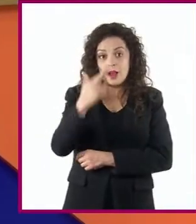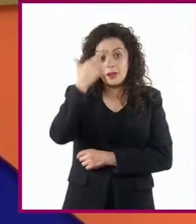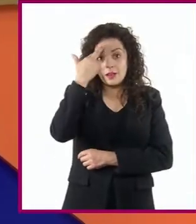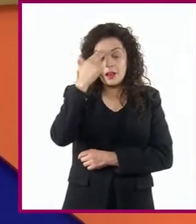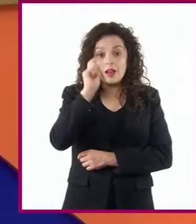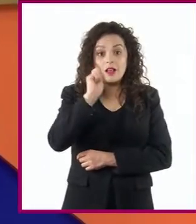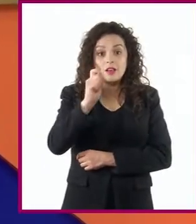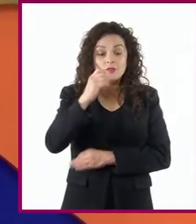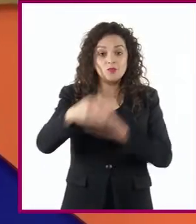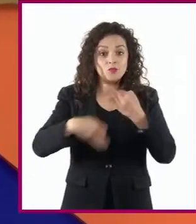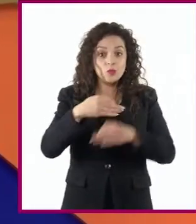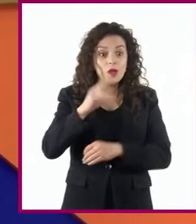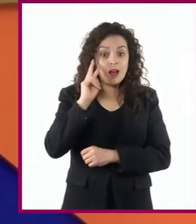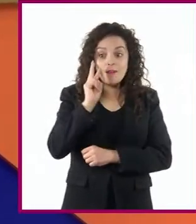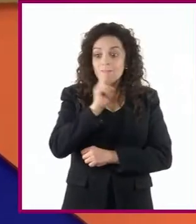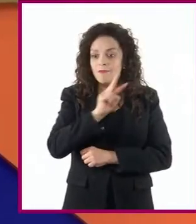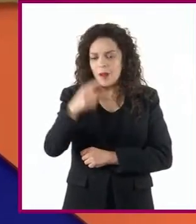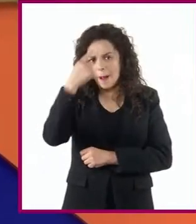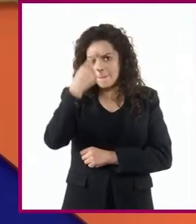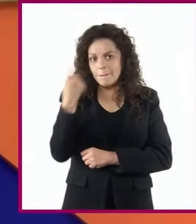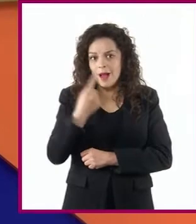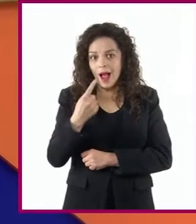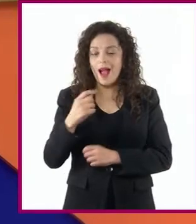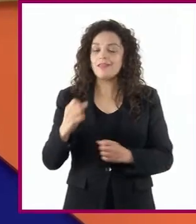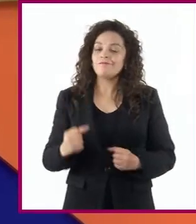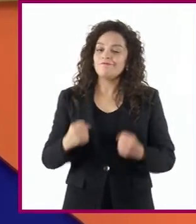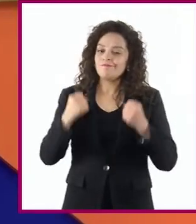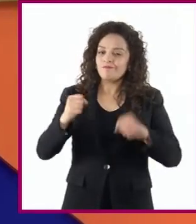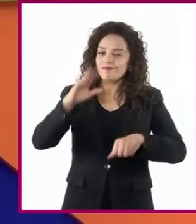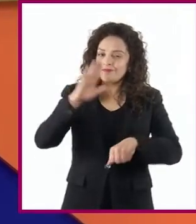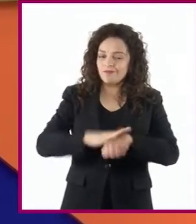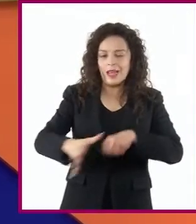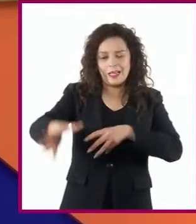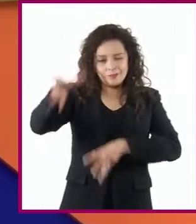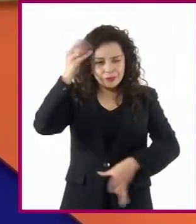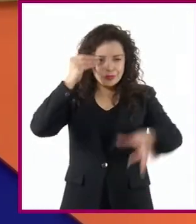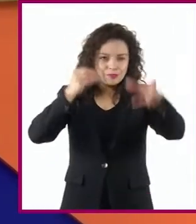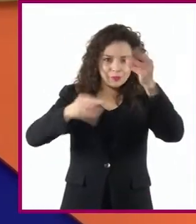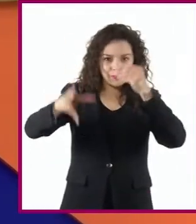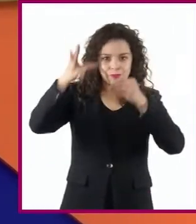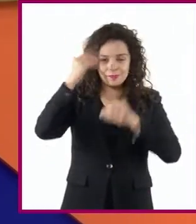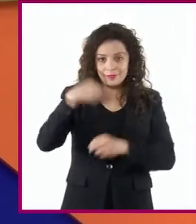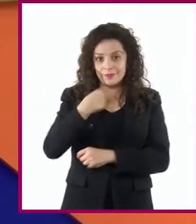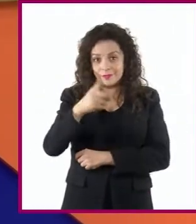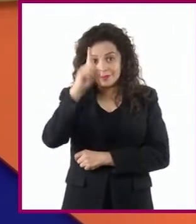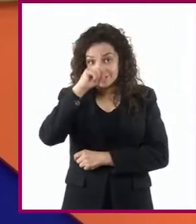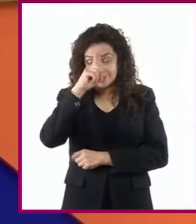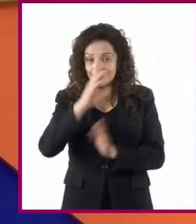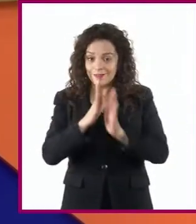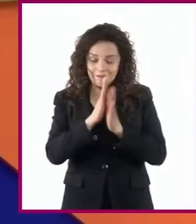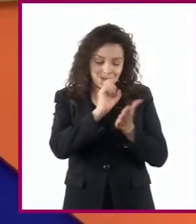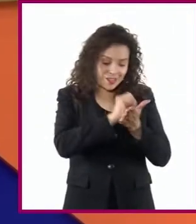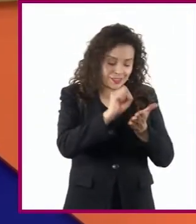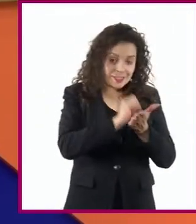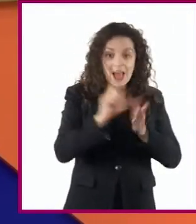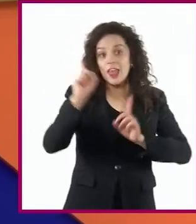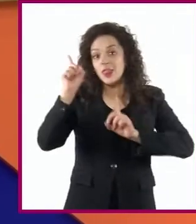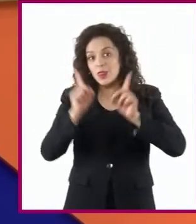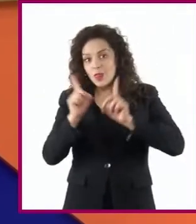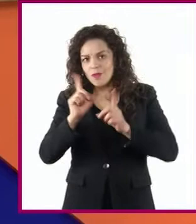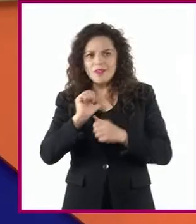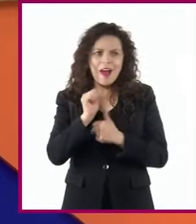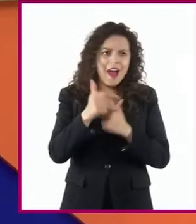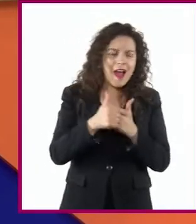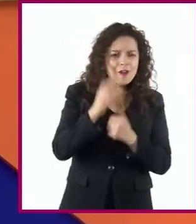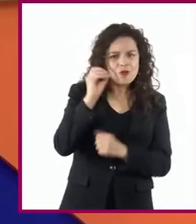todo lo que vean es para fortalecer su conocimiento, así que les recomiendo llevar un registro de las dudas, inquietudes